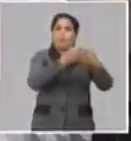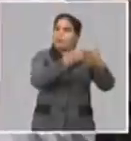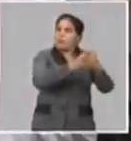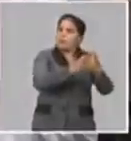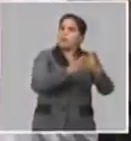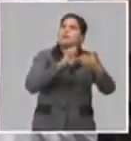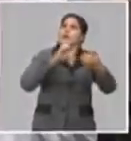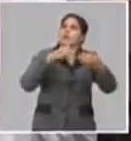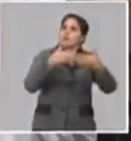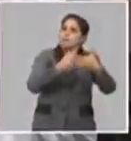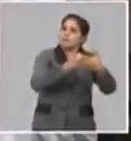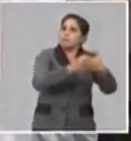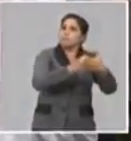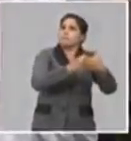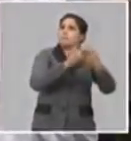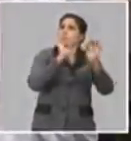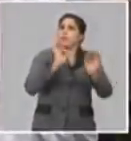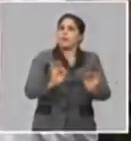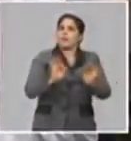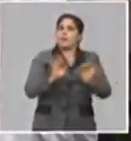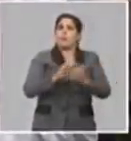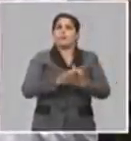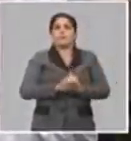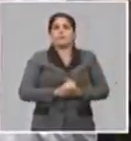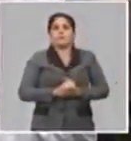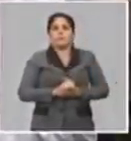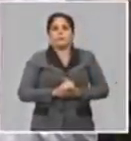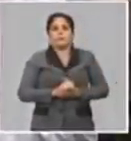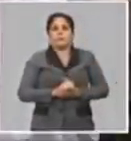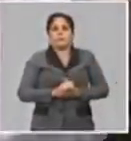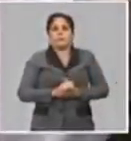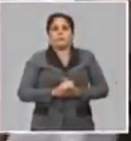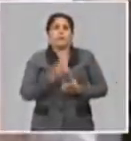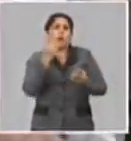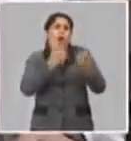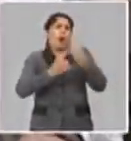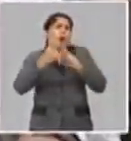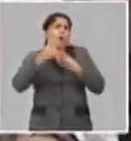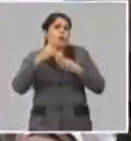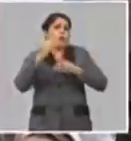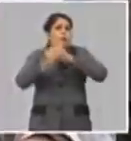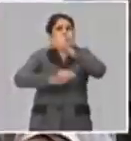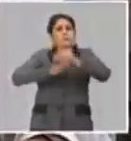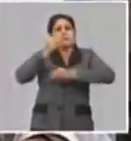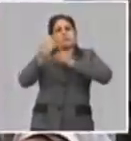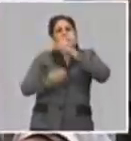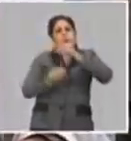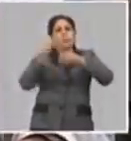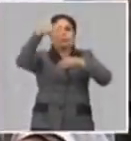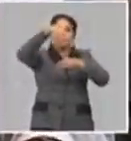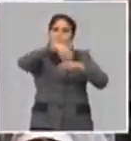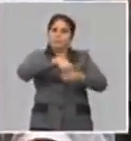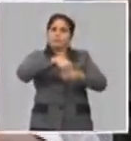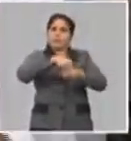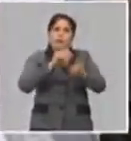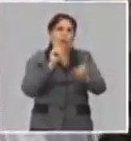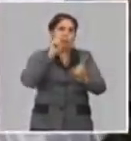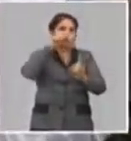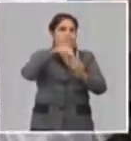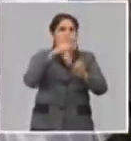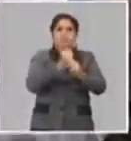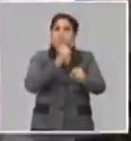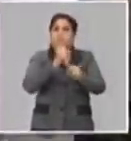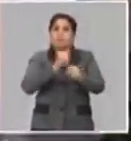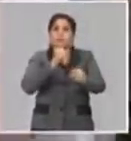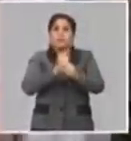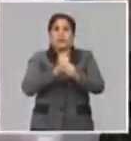cooperativas en el sector no estatal, con algunas variantes que están ya incorporadas en la estrategia. Y